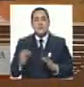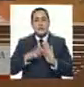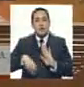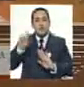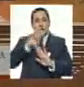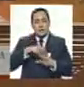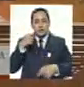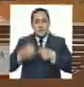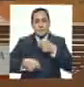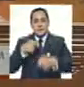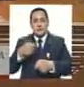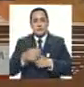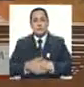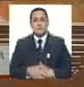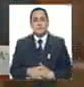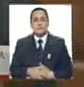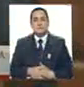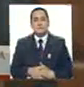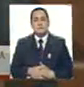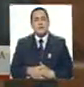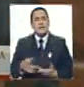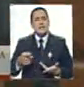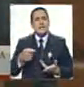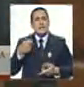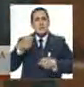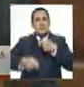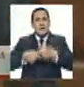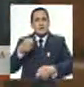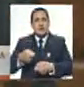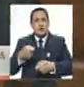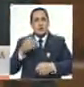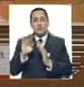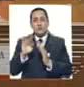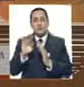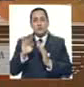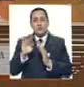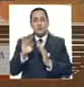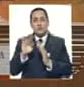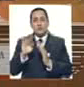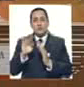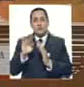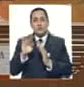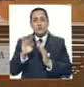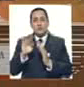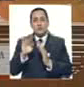de proyectos de inversión. Inversión e infraestructura para el desarrollo.